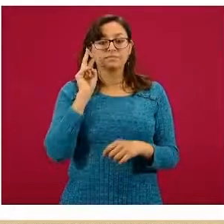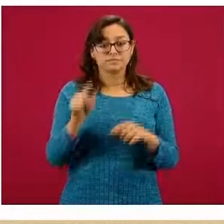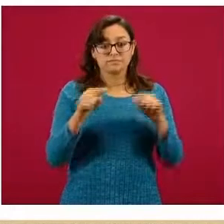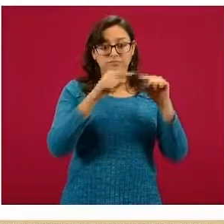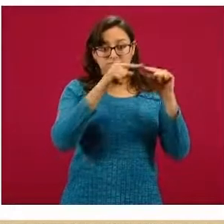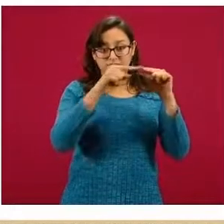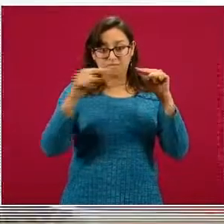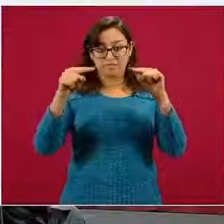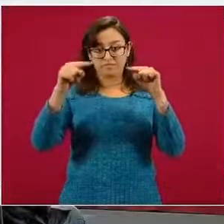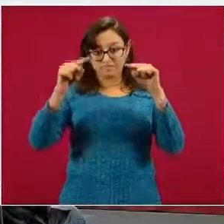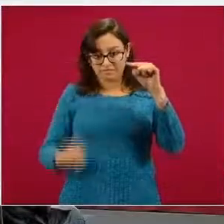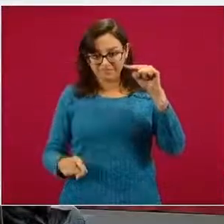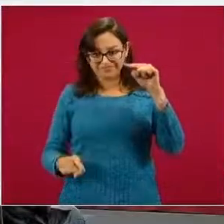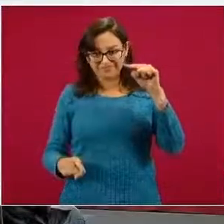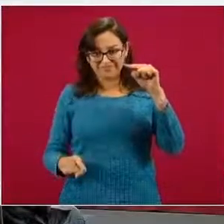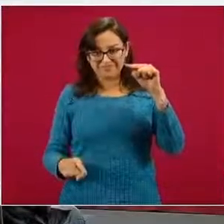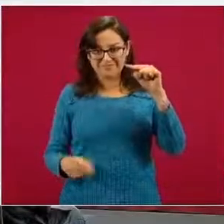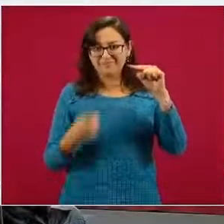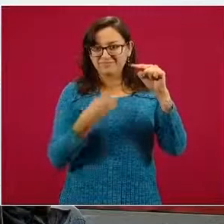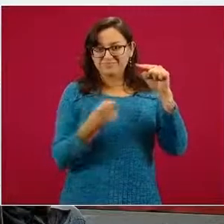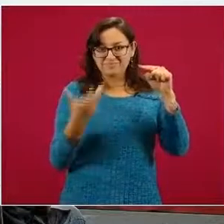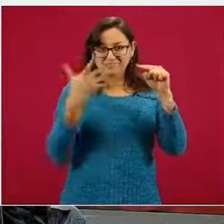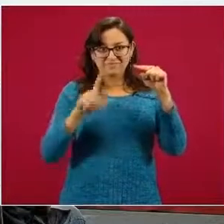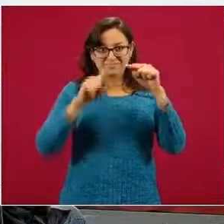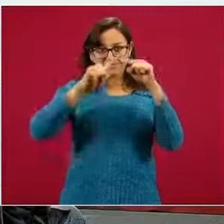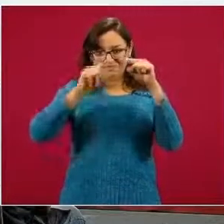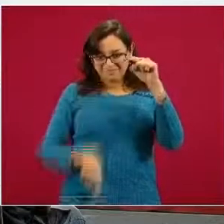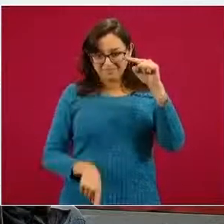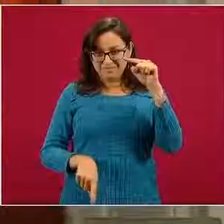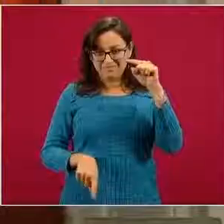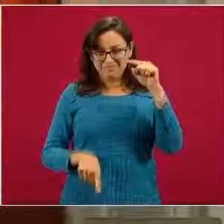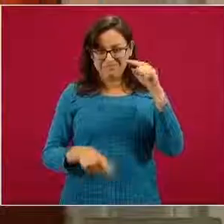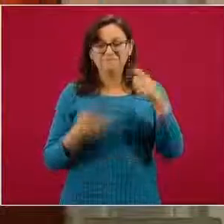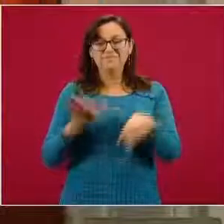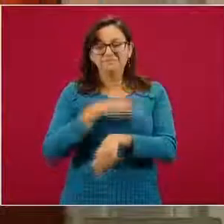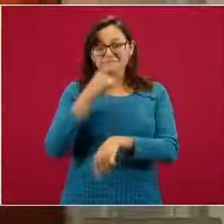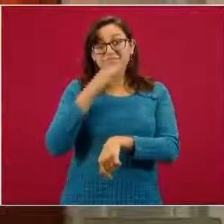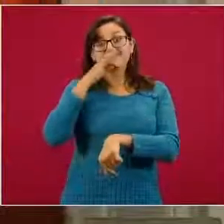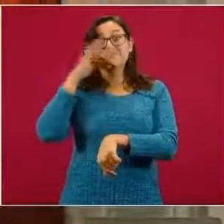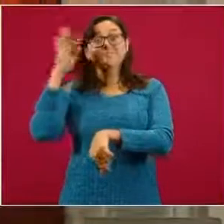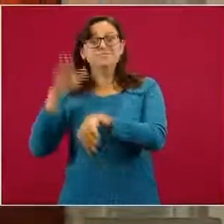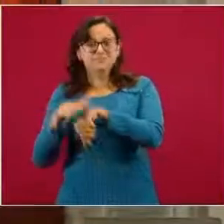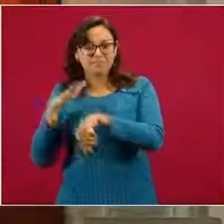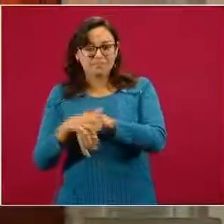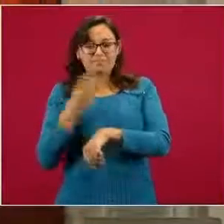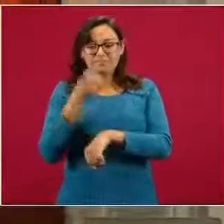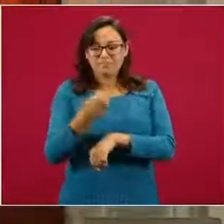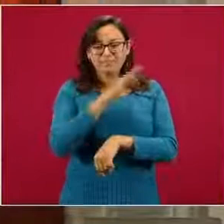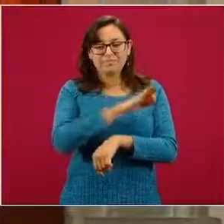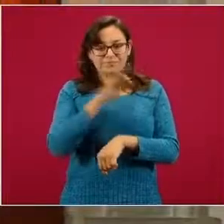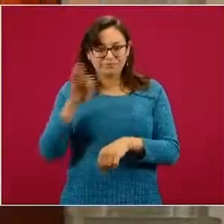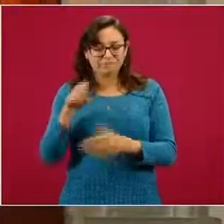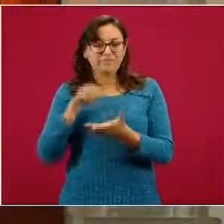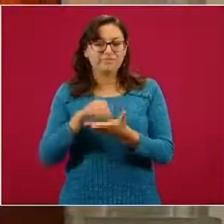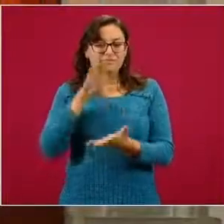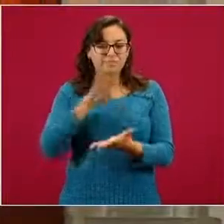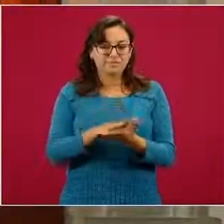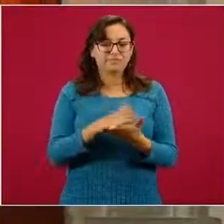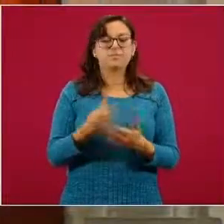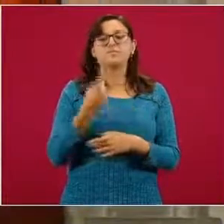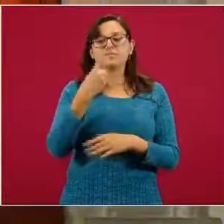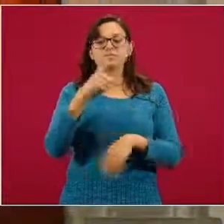110 negativos. Eso es un efecto precisamente de dicha notificación. Veamos una gráfica